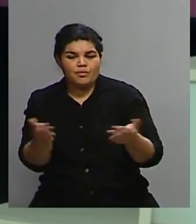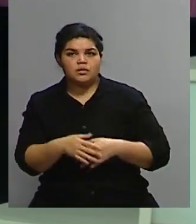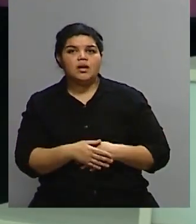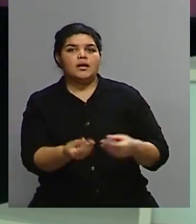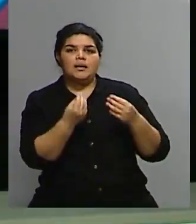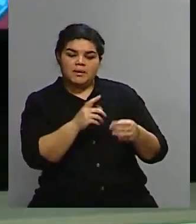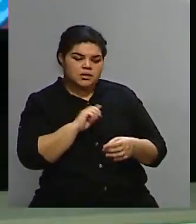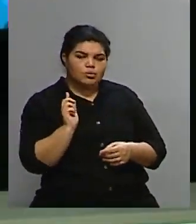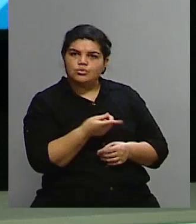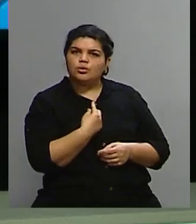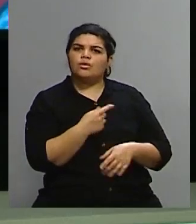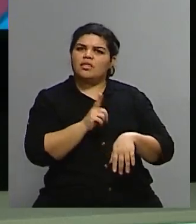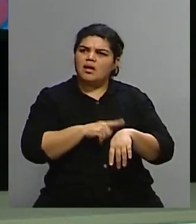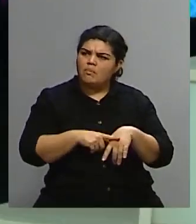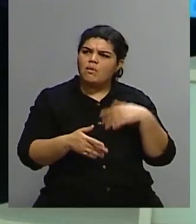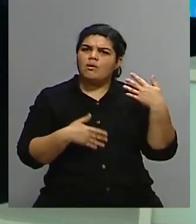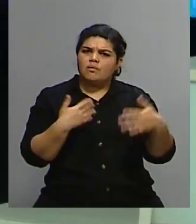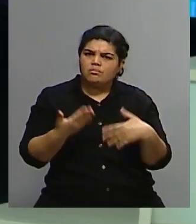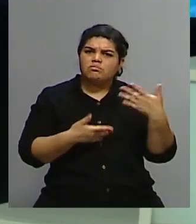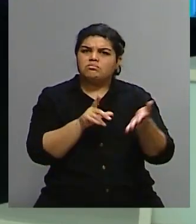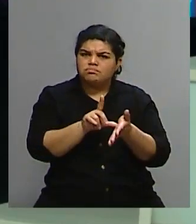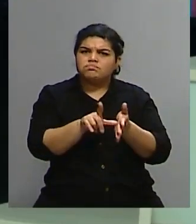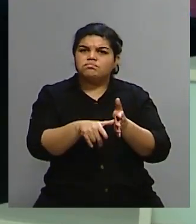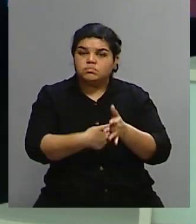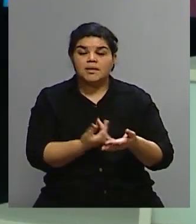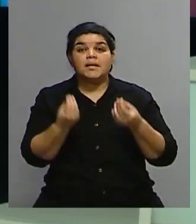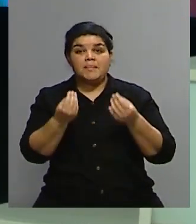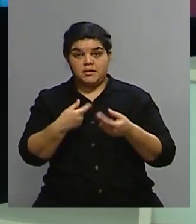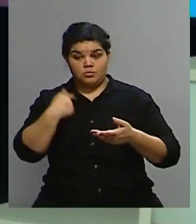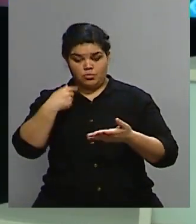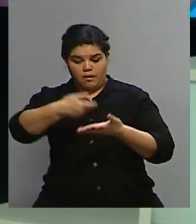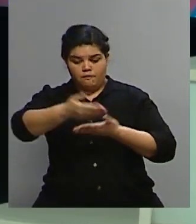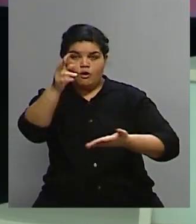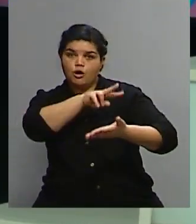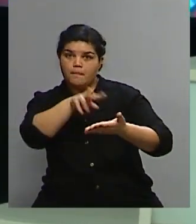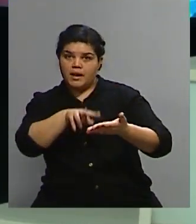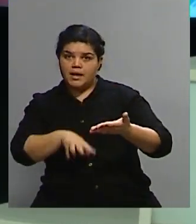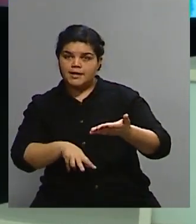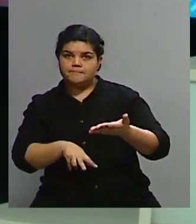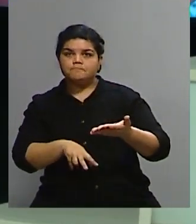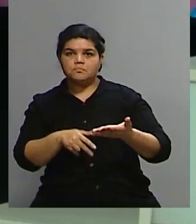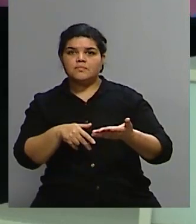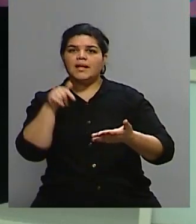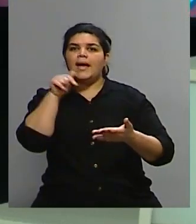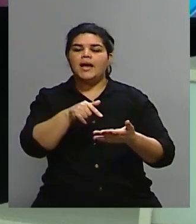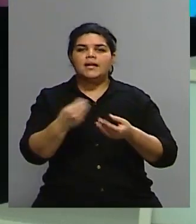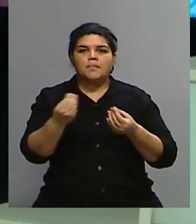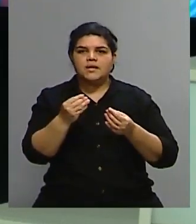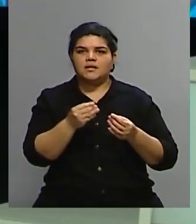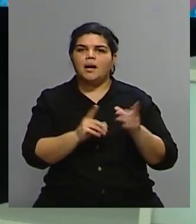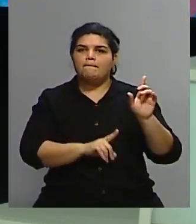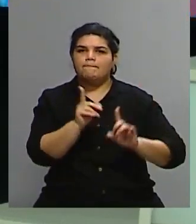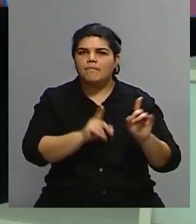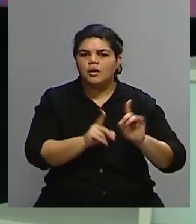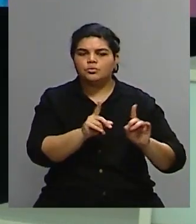paso del tiempo. Pero dicen, incluso leí un informe que a nivel latinoamericano somos el país que más se resiste a eso y eso hace que se invisibilice